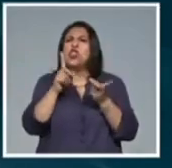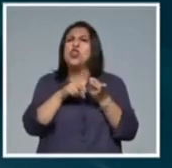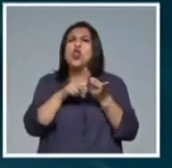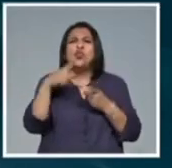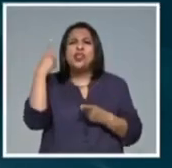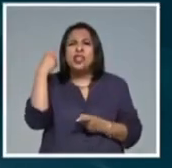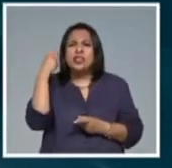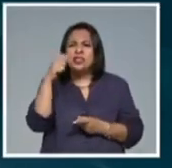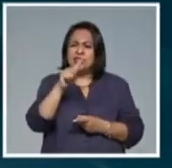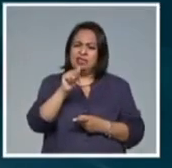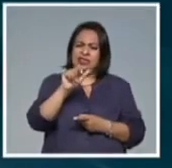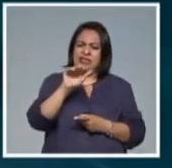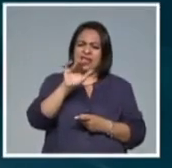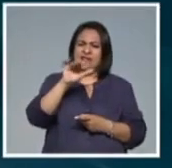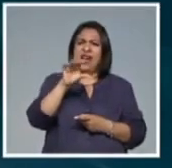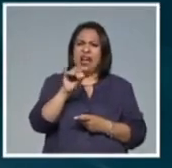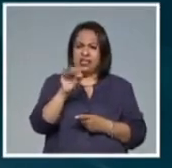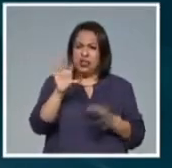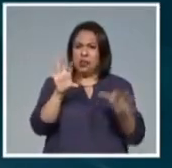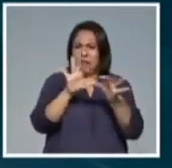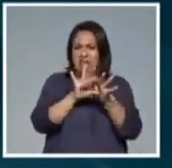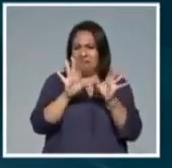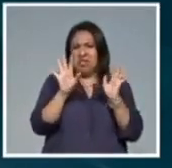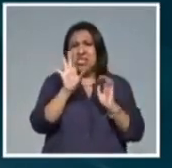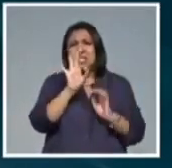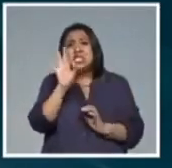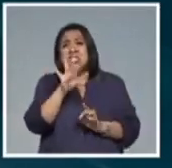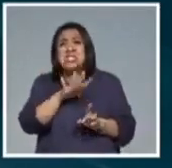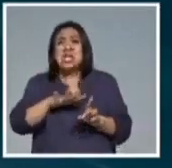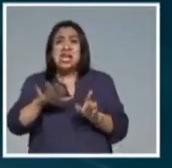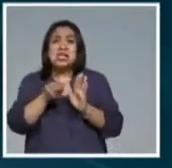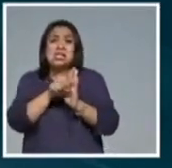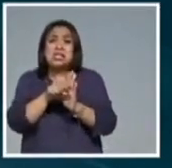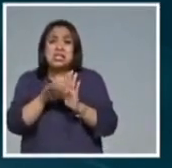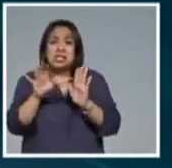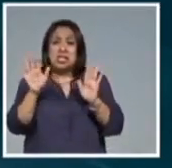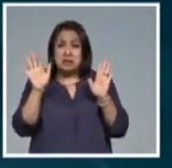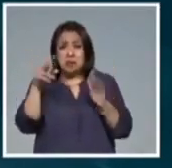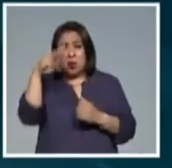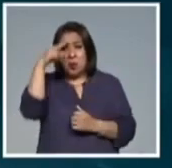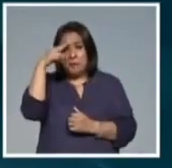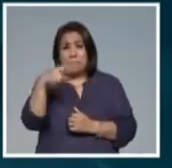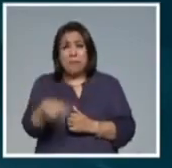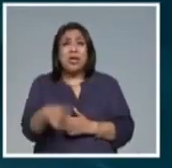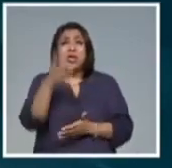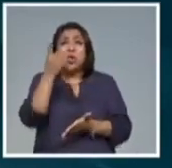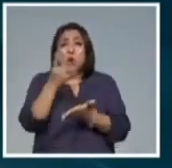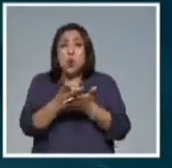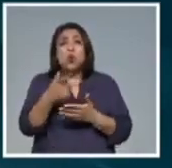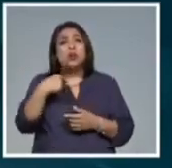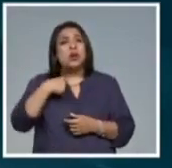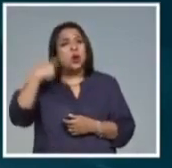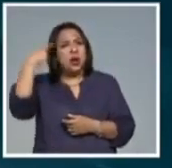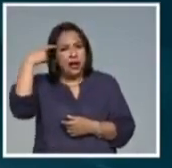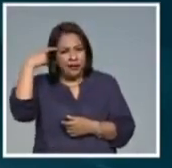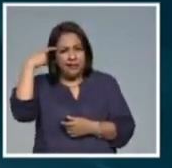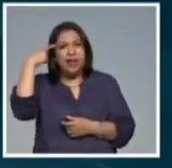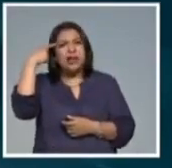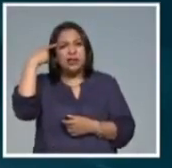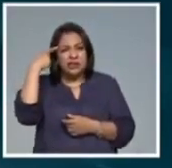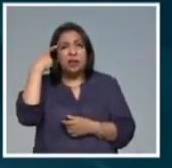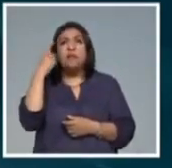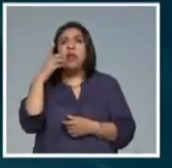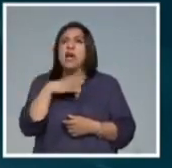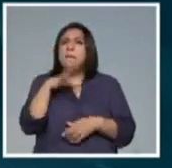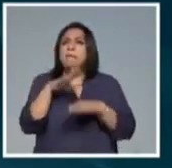Tabasco al que hace referencia la salsa? Quizá solo en un ámbito simbólico, en un México que solo vive en nuestras cabezas y que tiene mucho